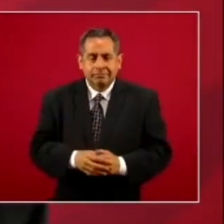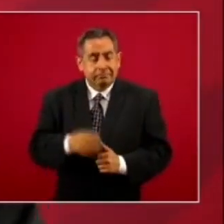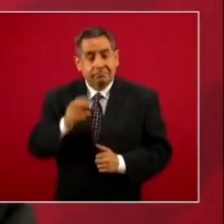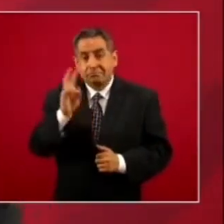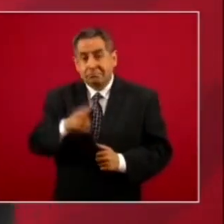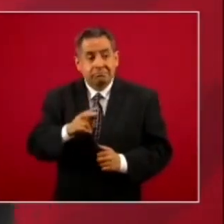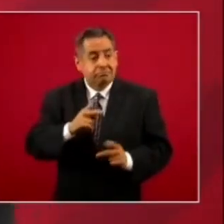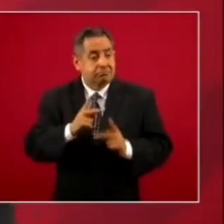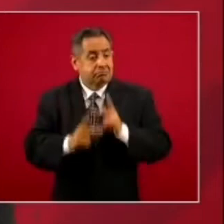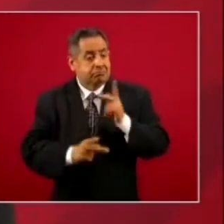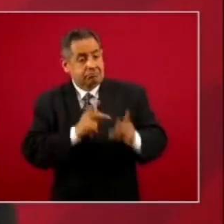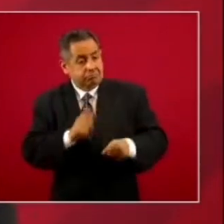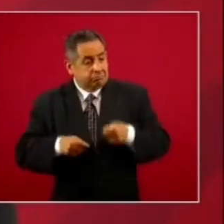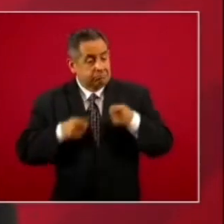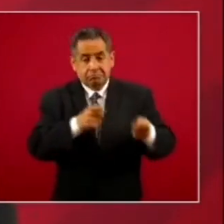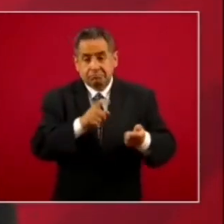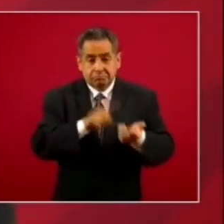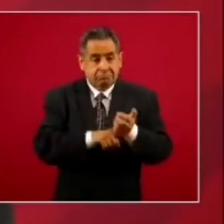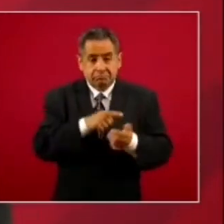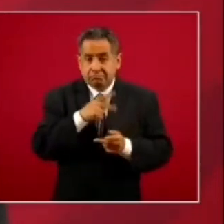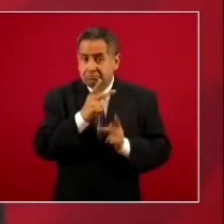Que es un crédito